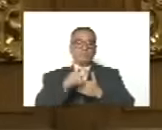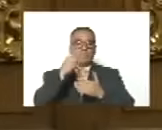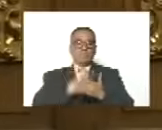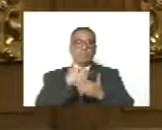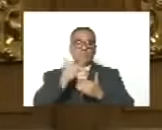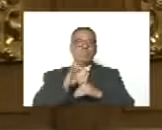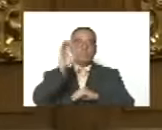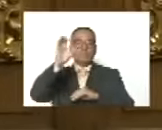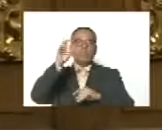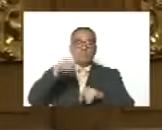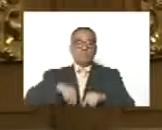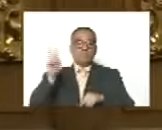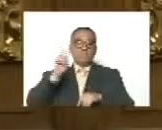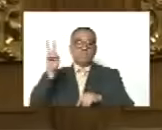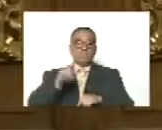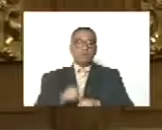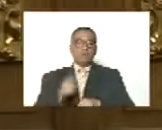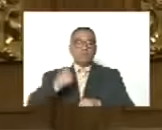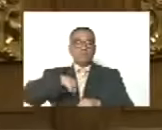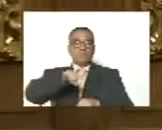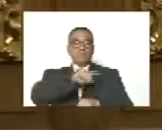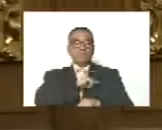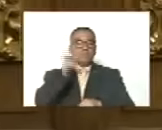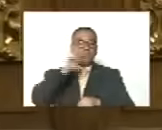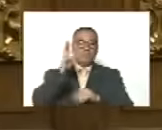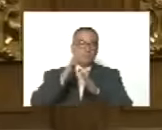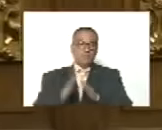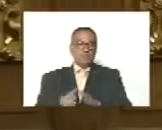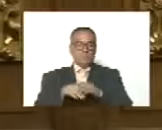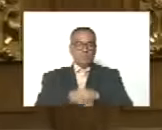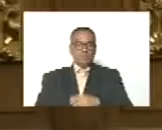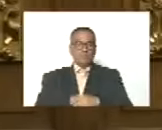plan país para Venezuela y para nosotros los venezolanos.